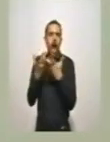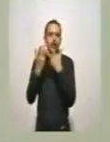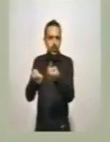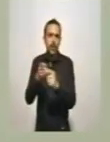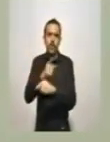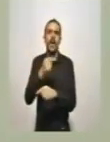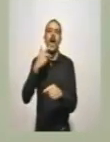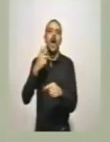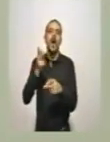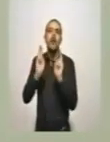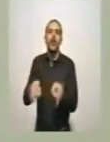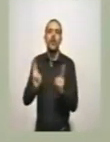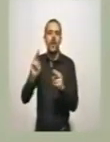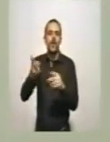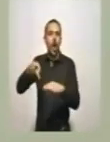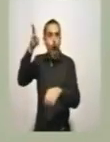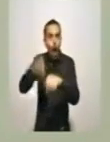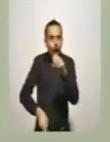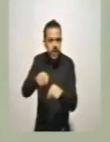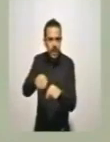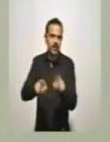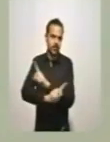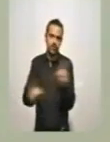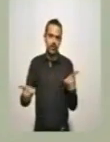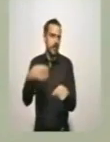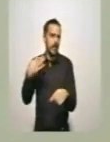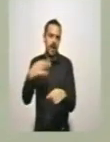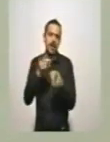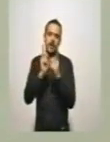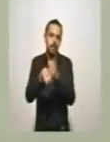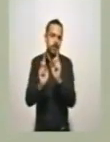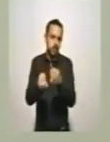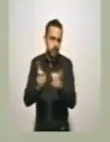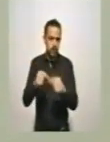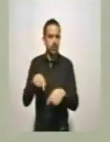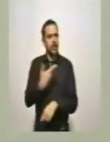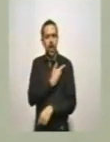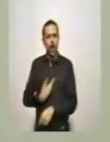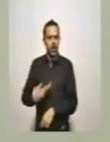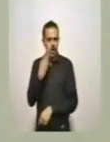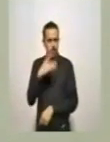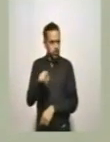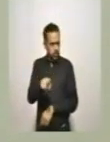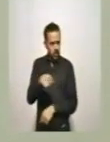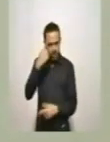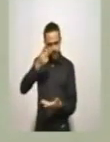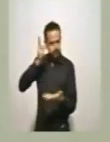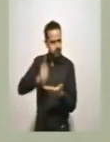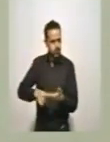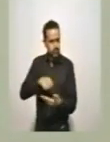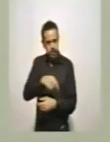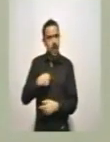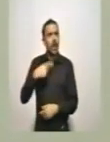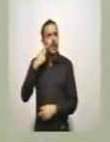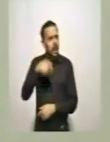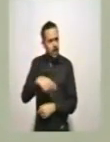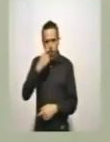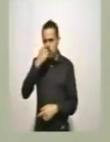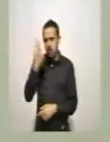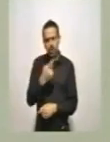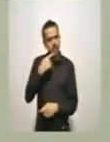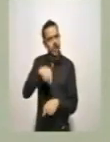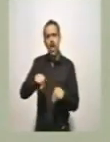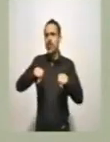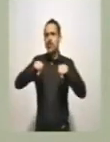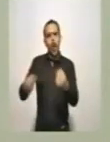Bordet, tomó la decisión inmediatamente, y Entre Ríos fue la provincia pionera en ese sentido, de suspender los cortes